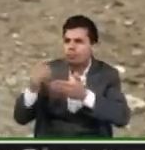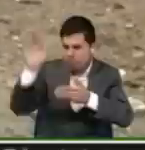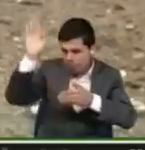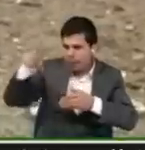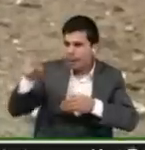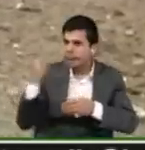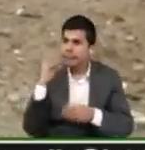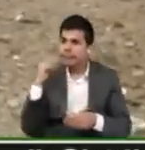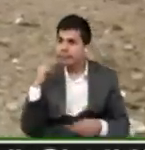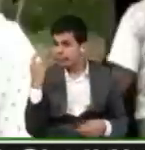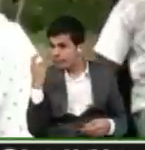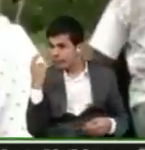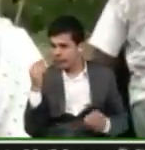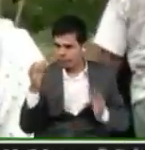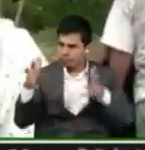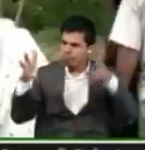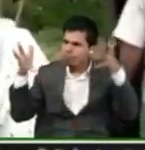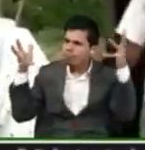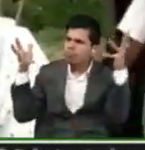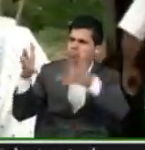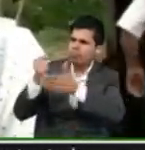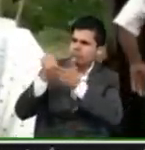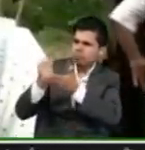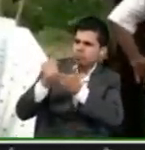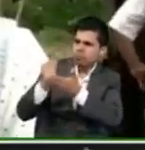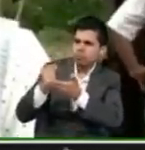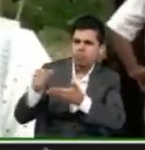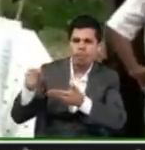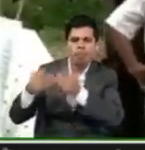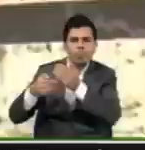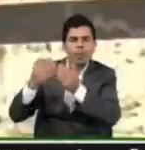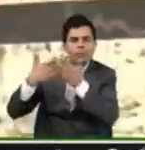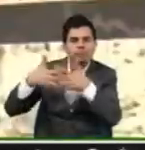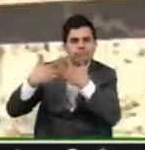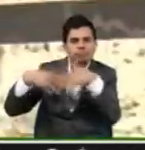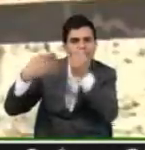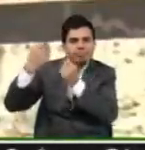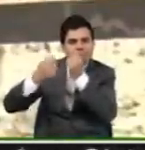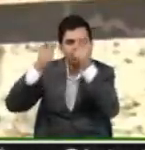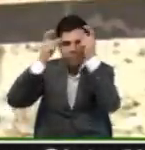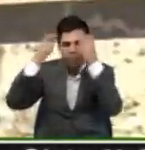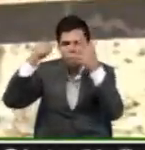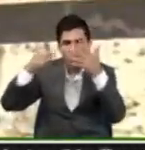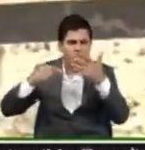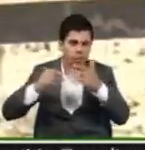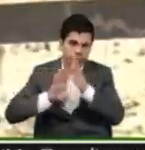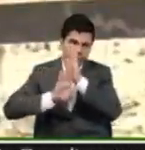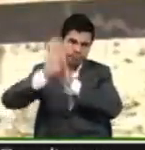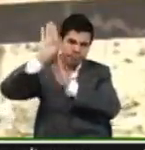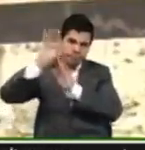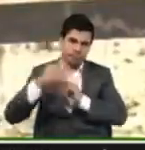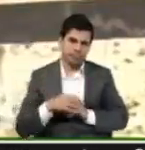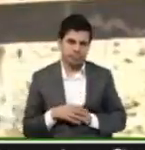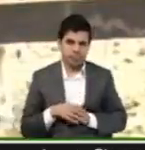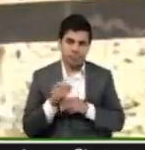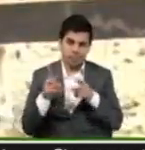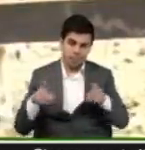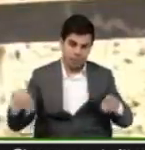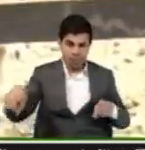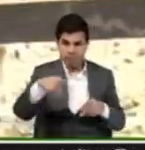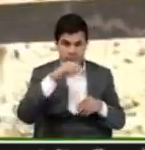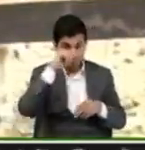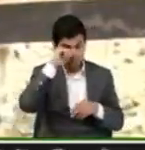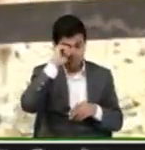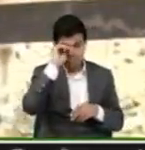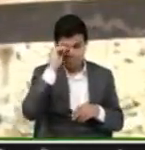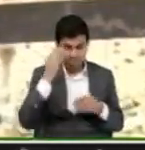acompañamiento y que ellos puedan mejorar su sistema productivo. Los beneficiarios de esta iniciativa se